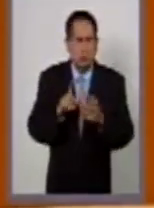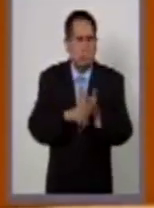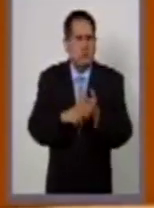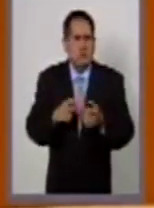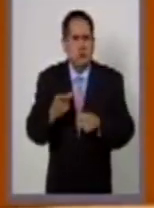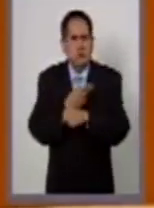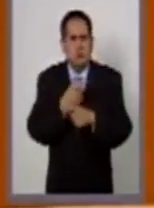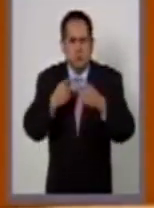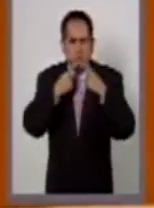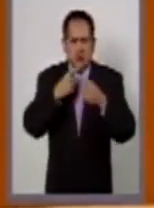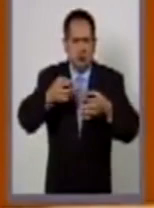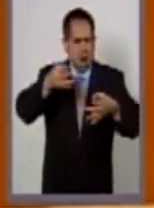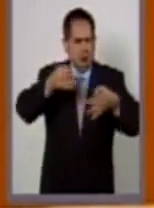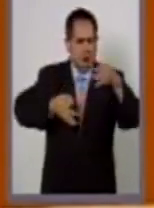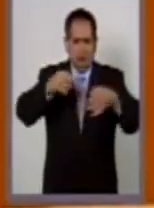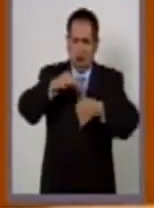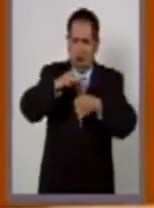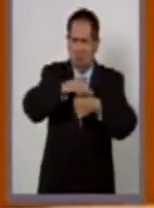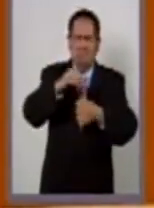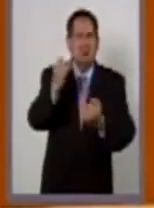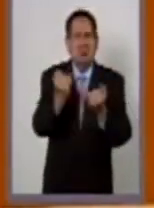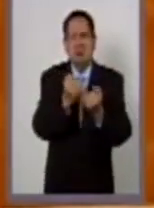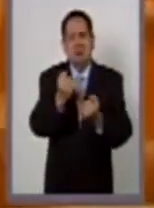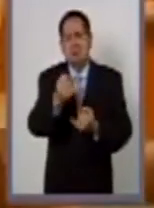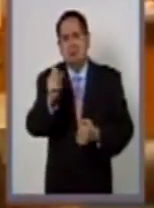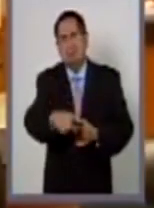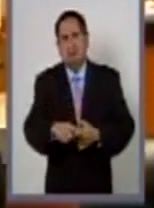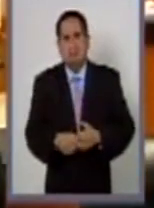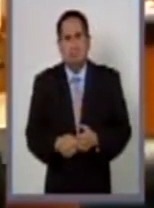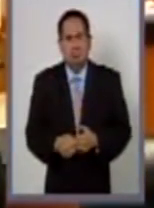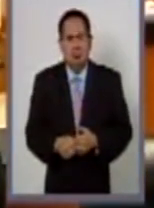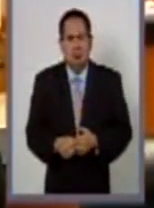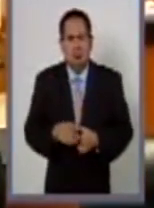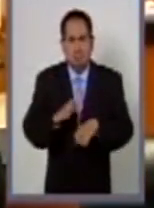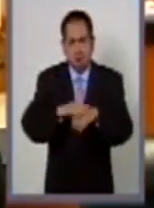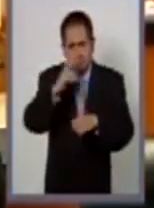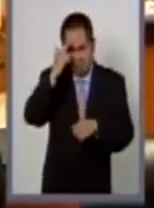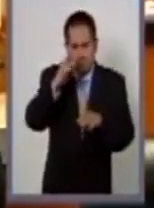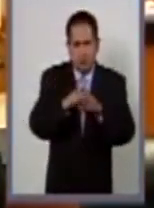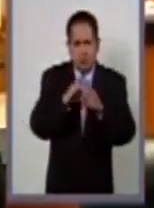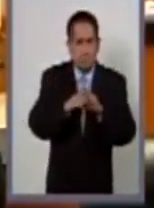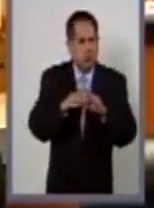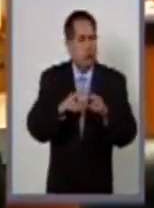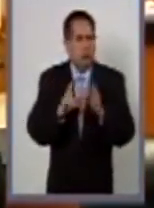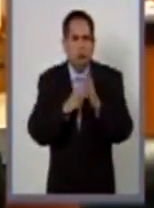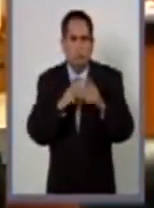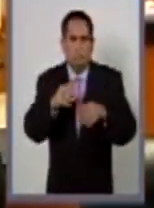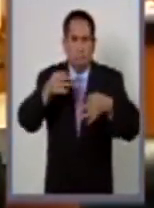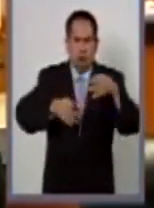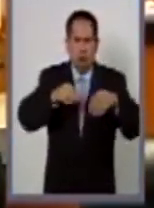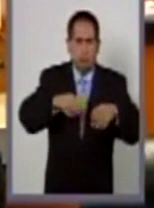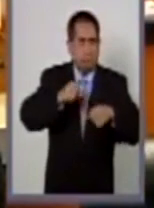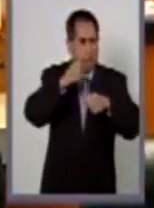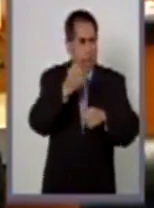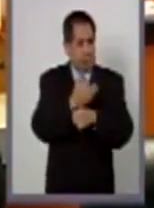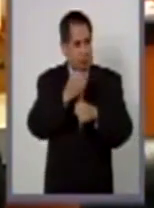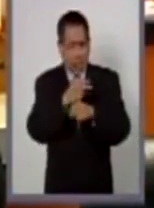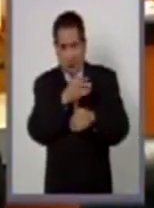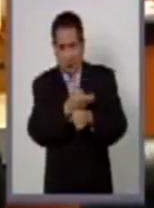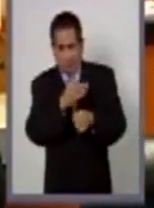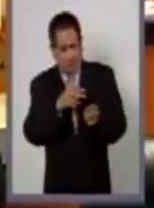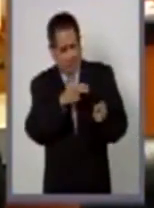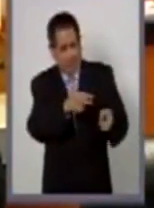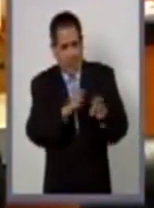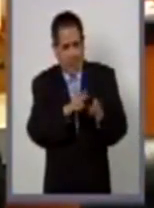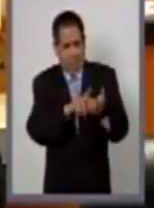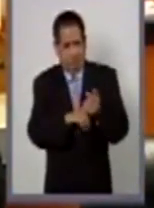Y a nivel del Tribunal Electoral igual. Y recordemos cómo se eligió el Tribunal Electoral este que está ahí,